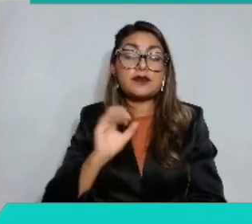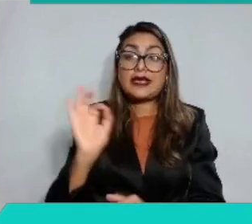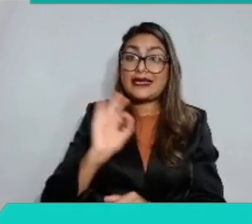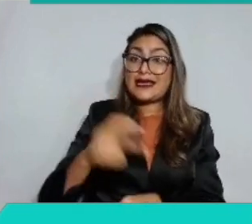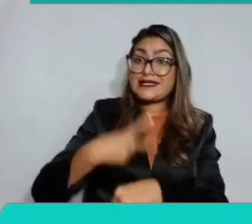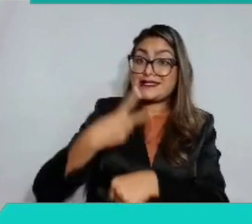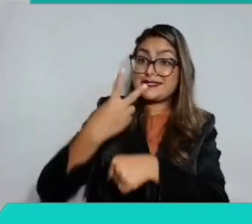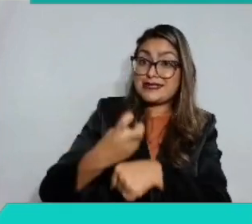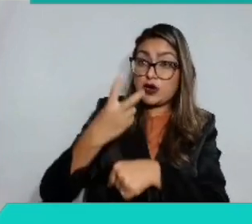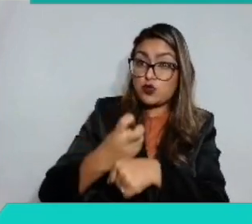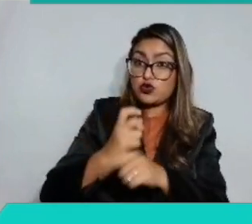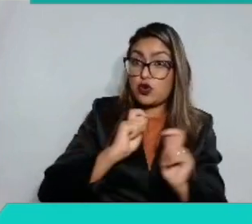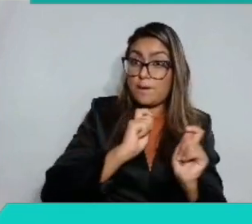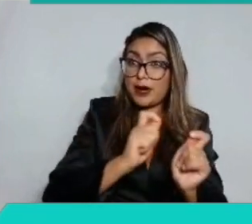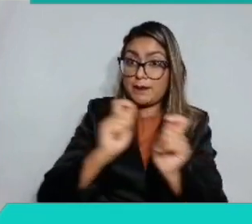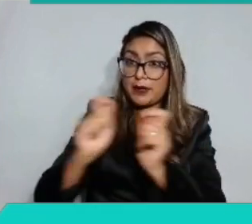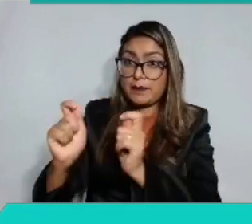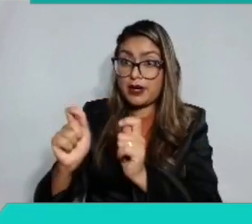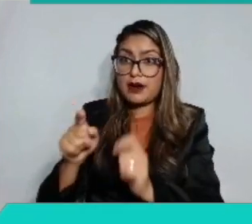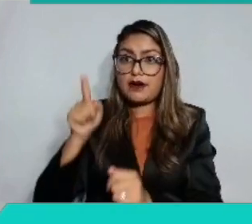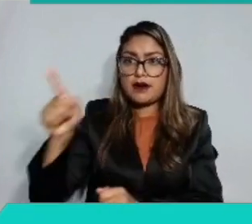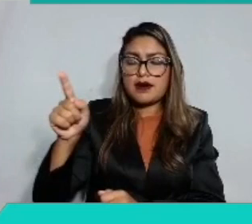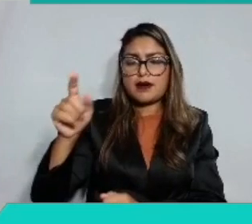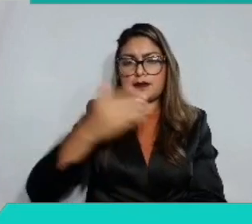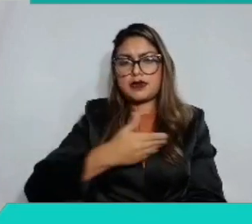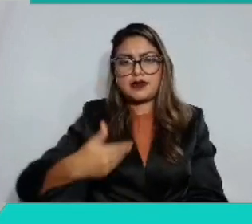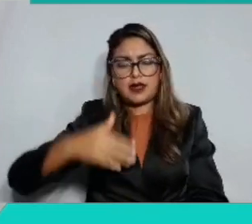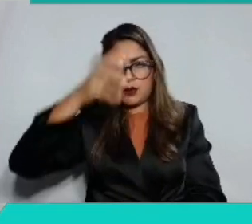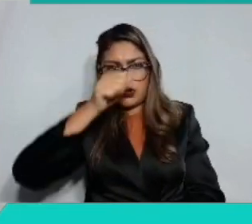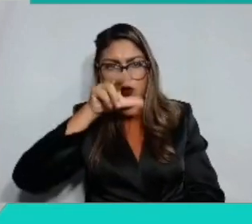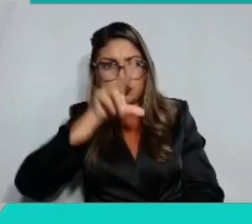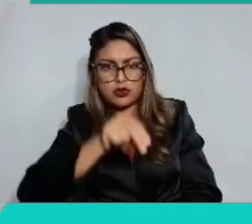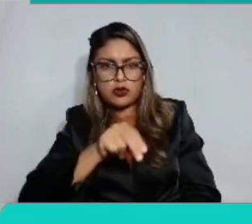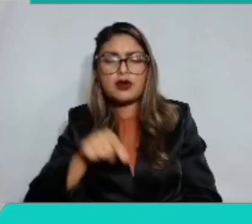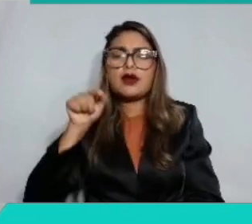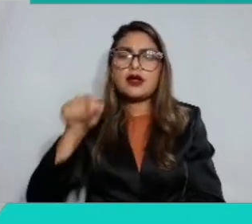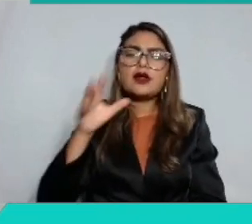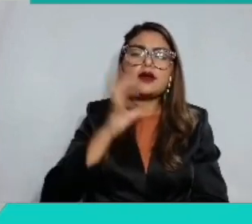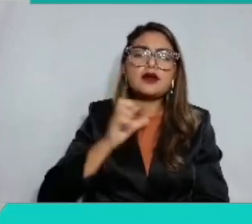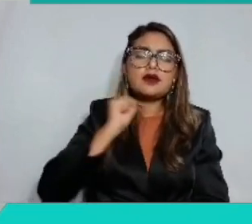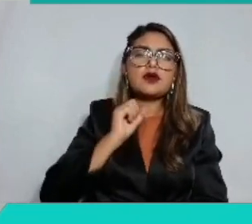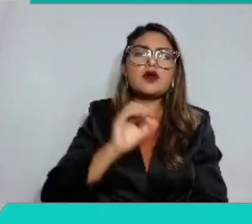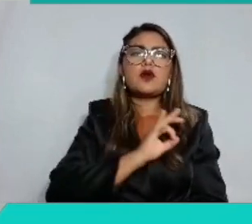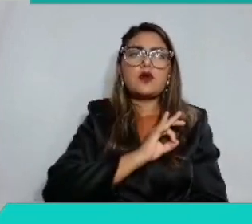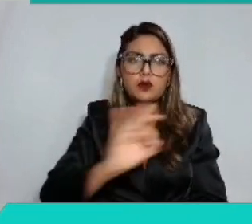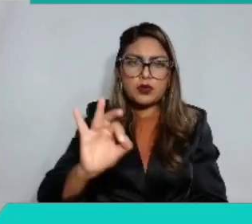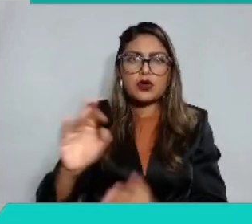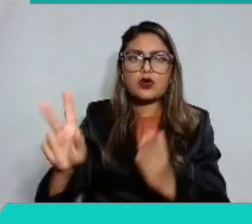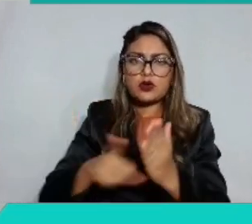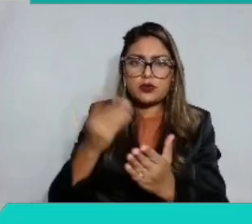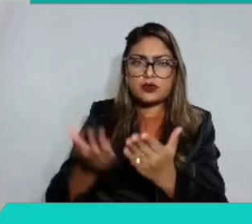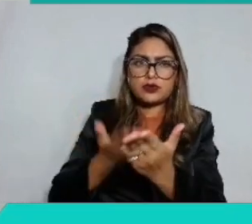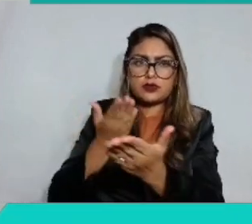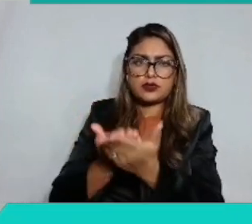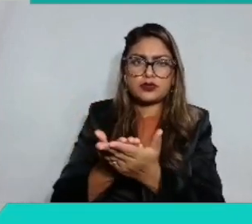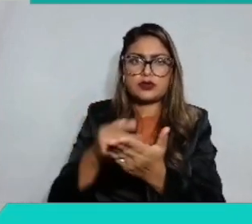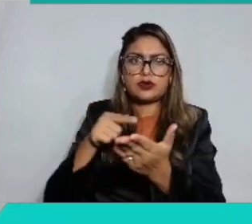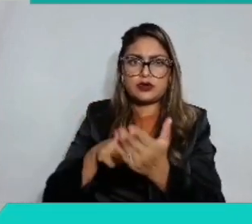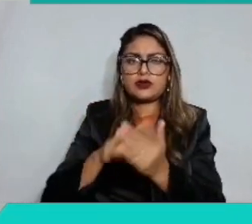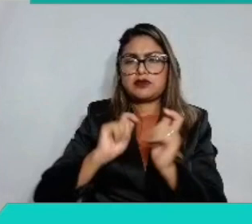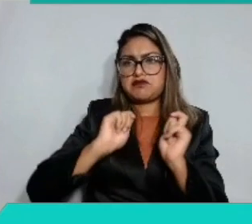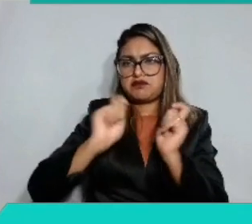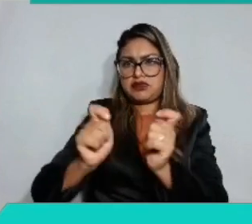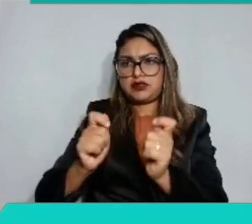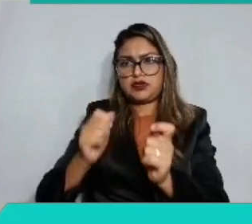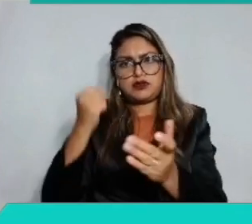el senado tendrá la Facultad de realizar dichos nombramientos los cuales serían definitivos hay